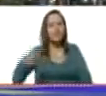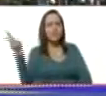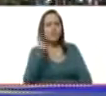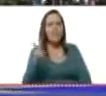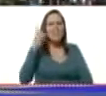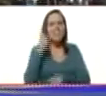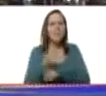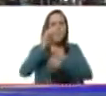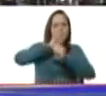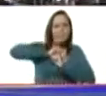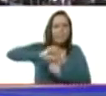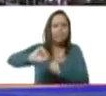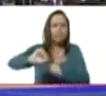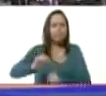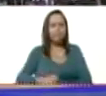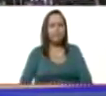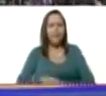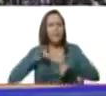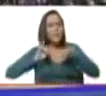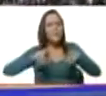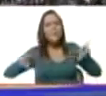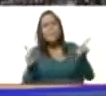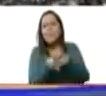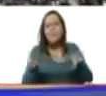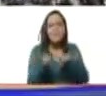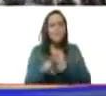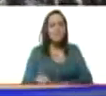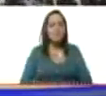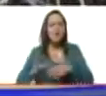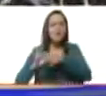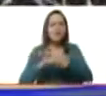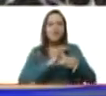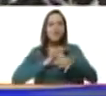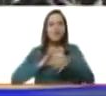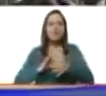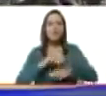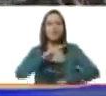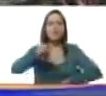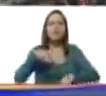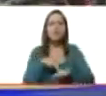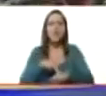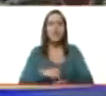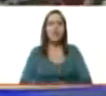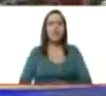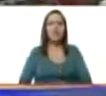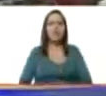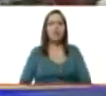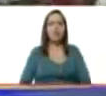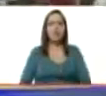debemos rechazarla de esa forma en unión nacional.